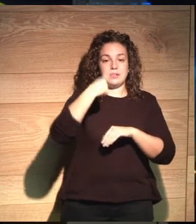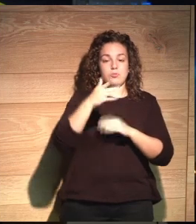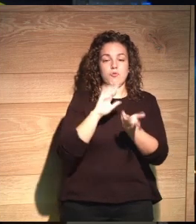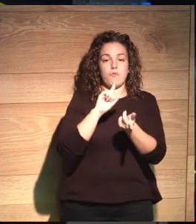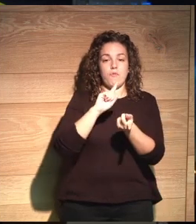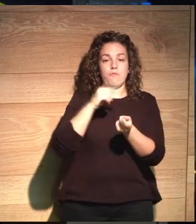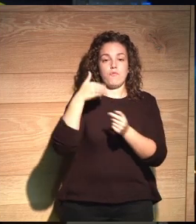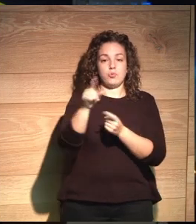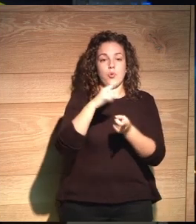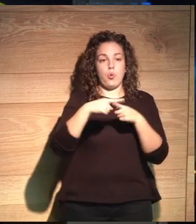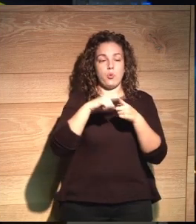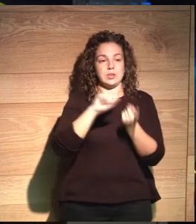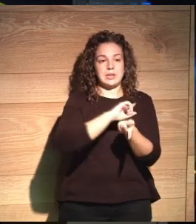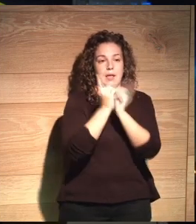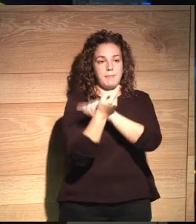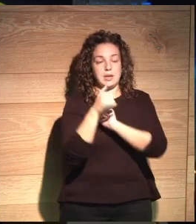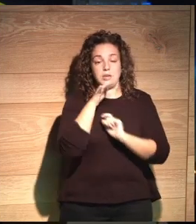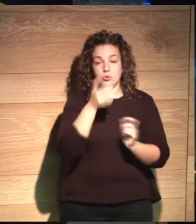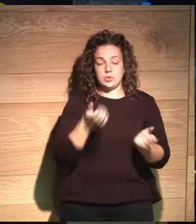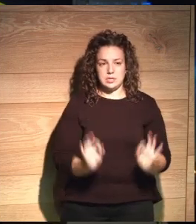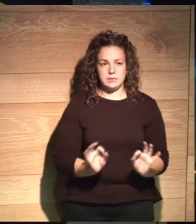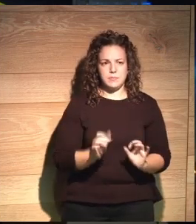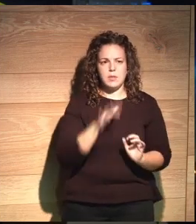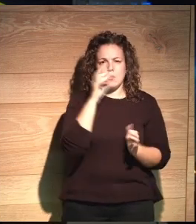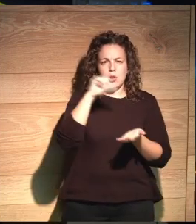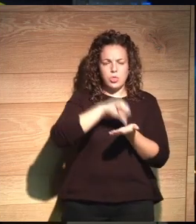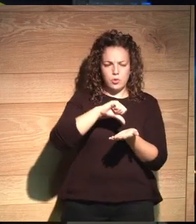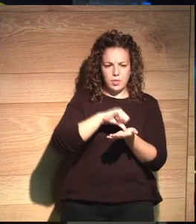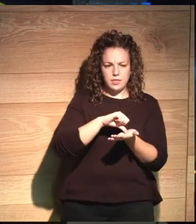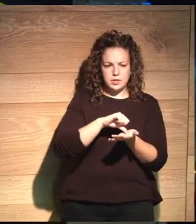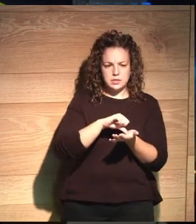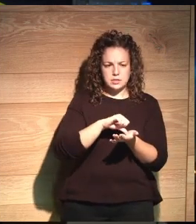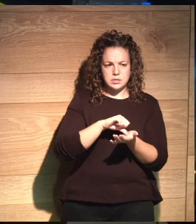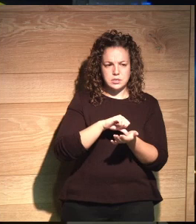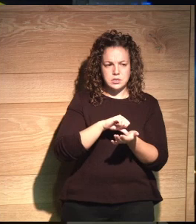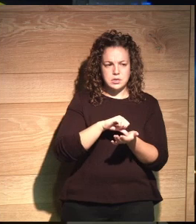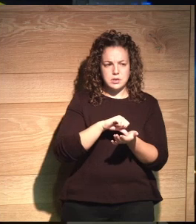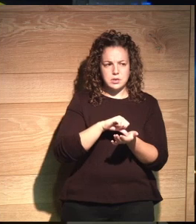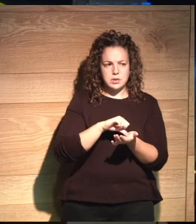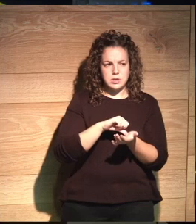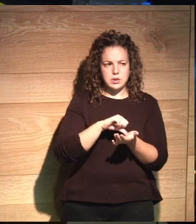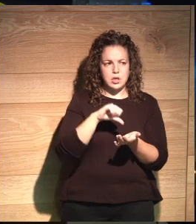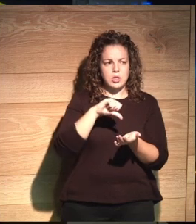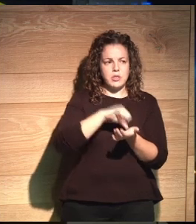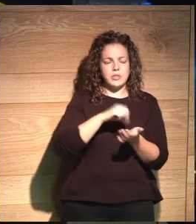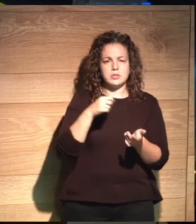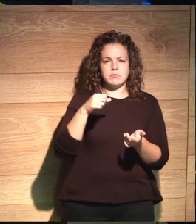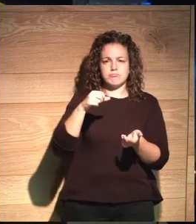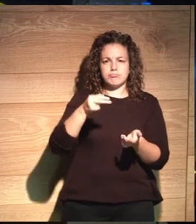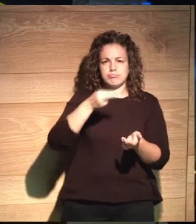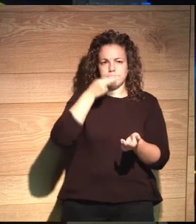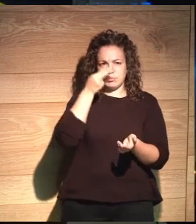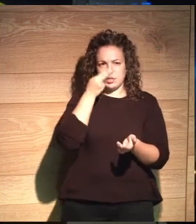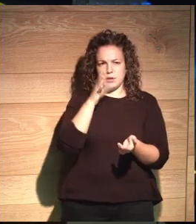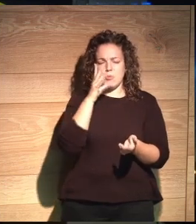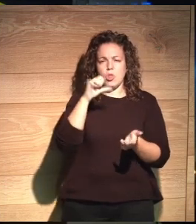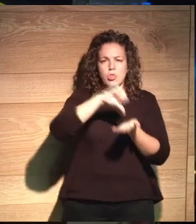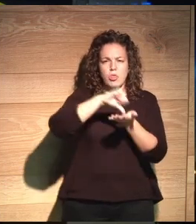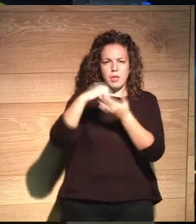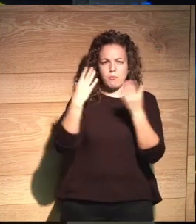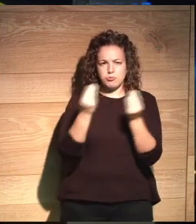nos apasiona hacer cosas en las ciudades se bueno las ciudades han sido objeto de un fenómeno muy interesante porque mucha hay muchas ciudades que